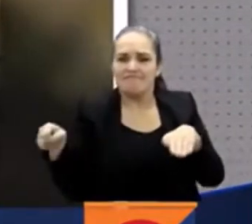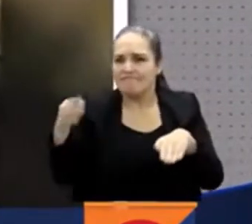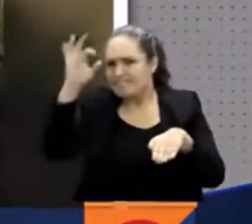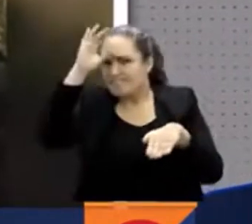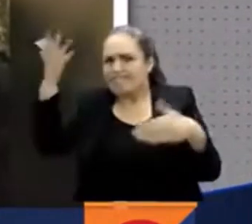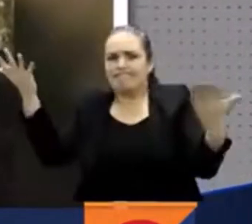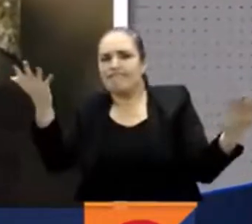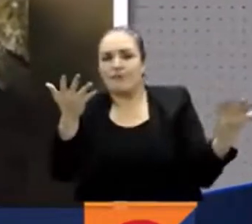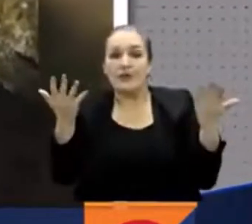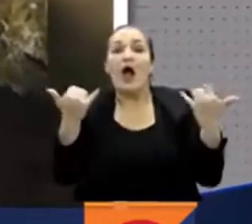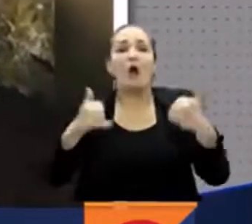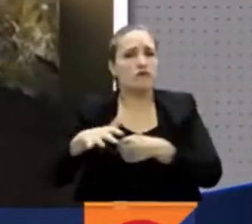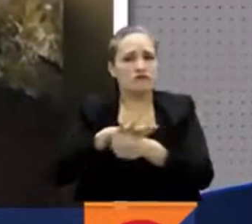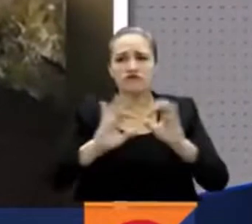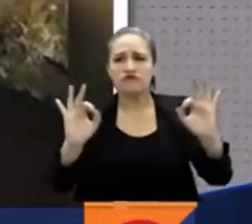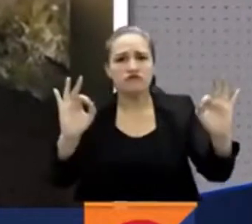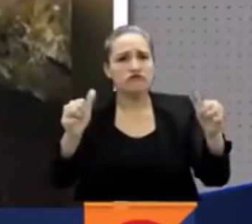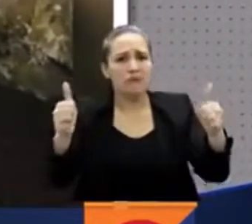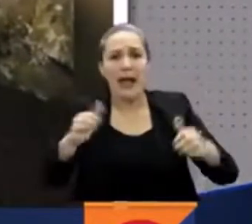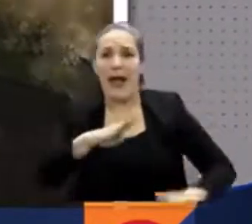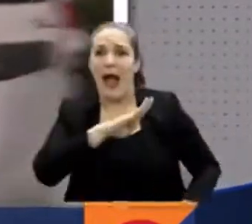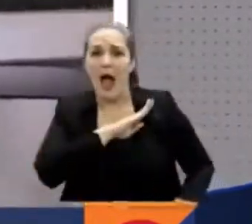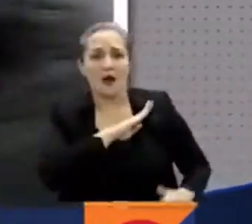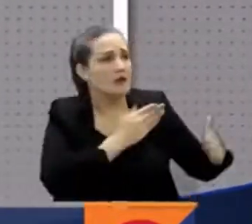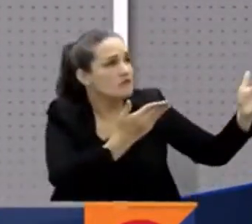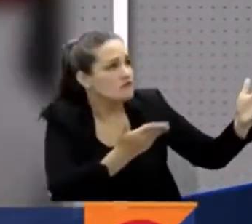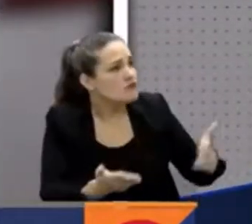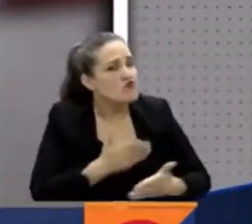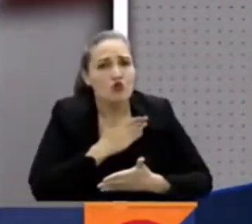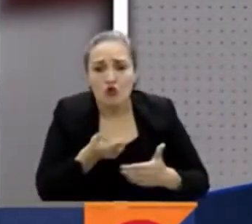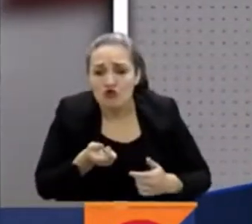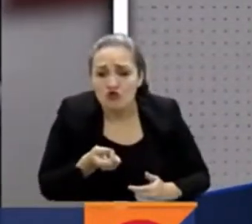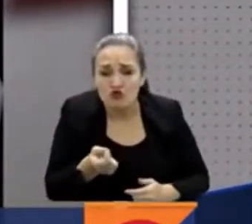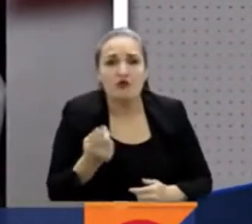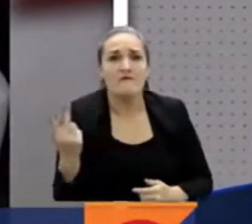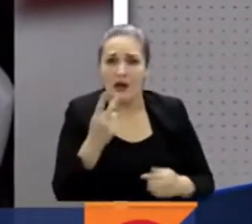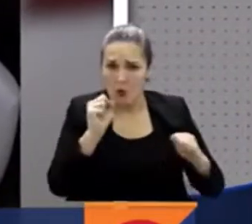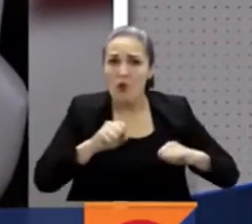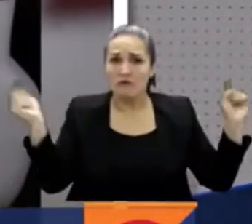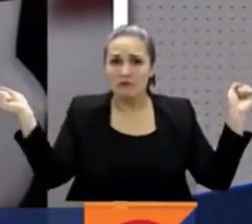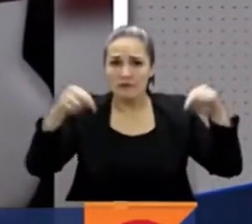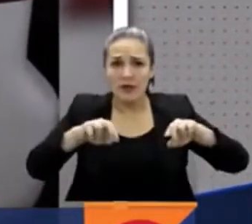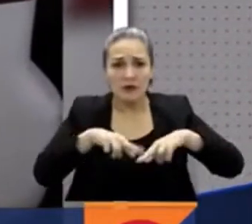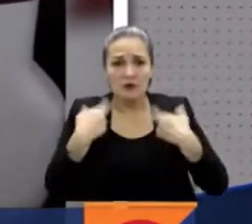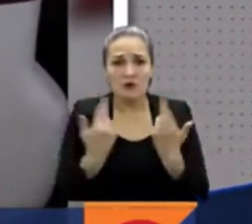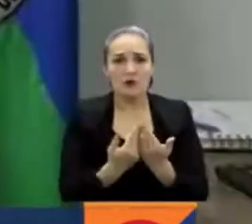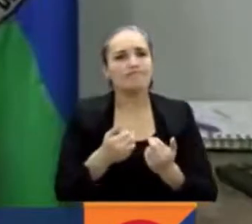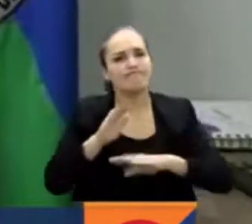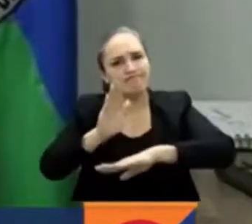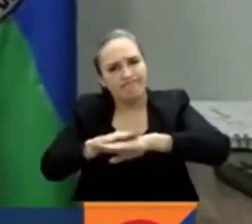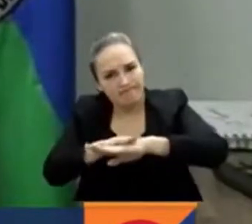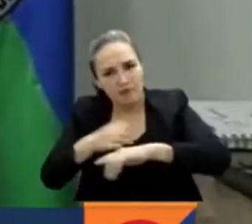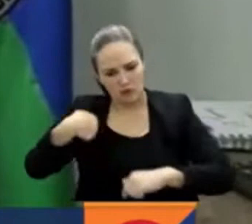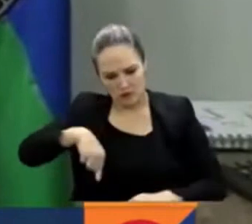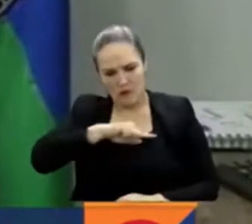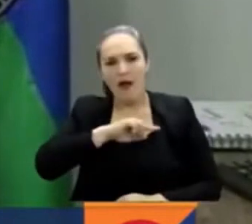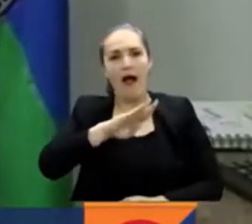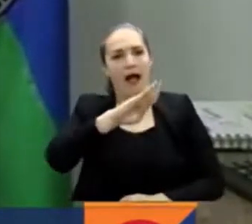condiciones en la zona están dadas para que el Consejo de Seguridad previsto para este viernes se lleve a cabo. Estamos insistiendo,